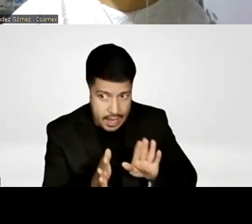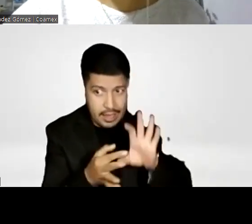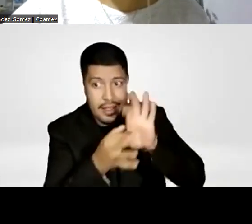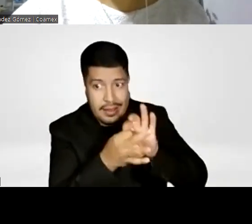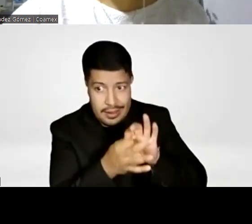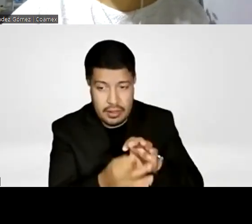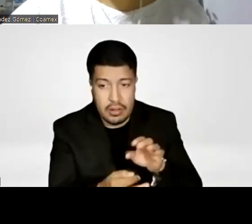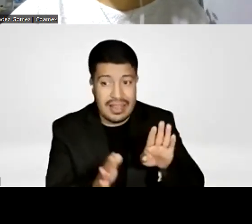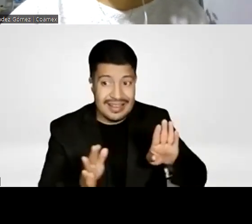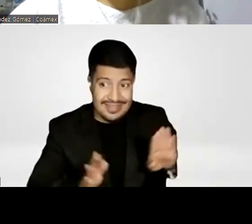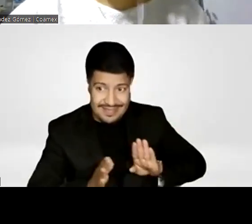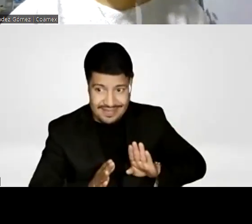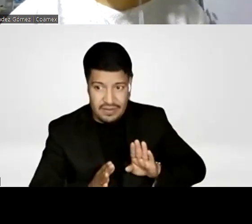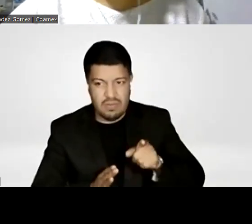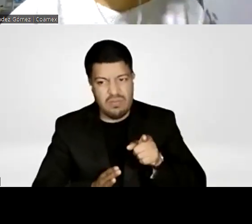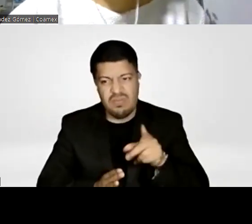pruebas se van